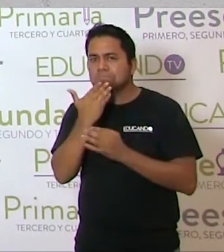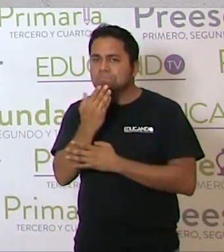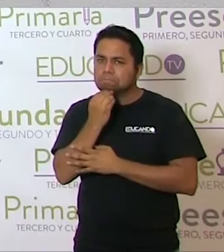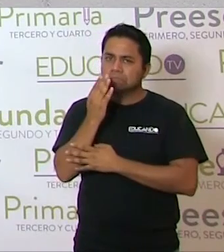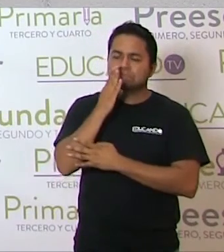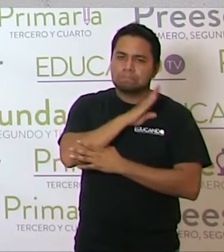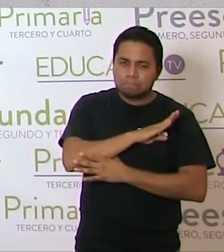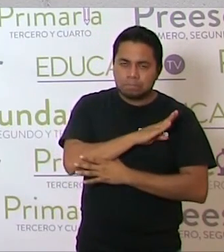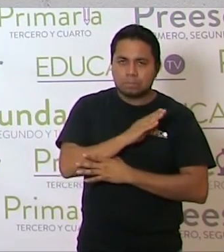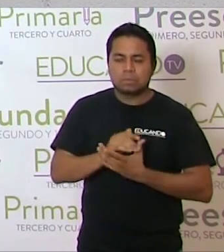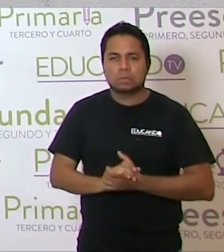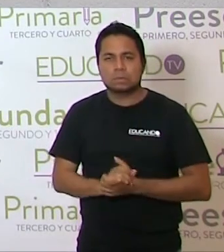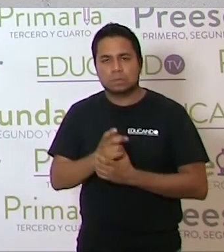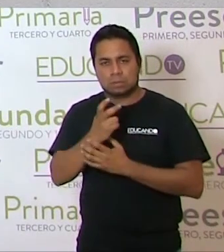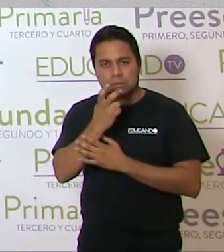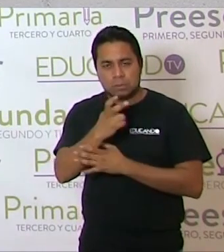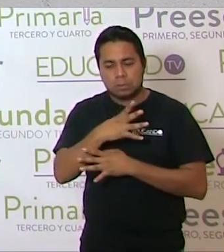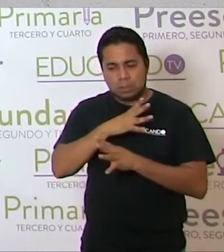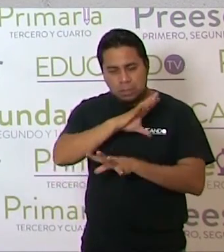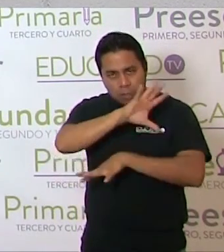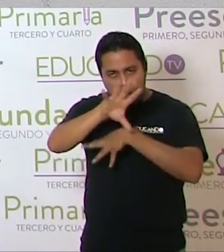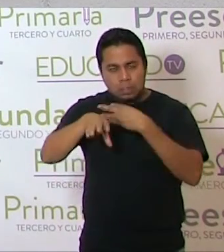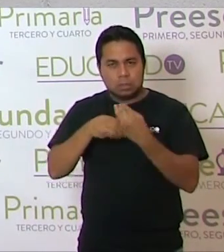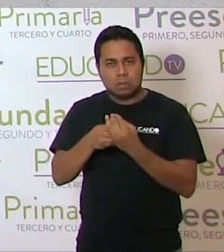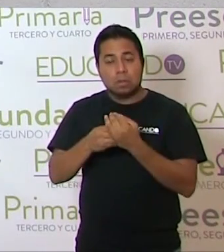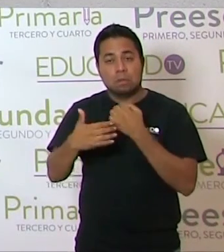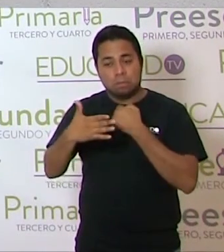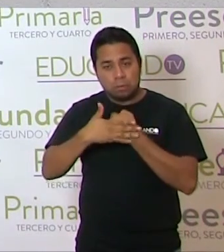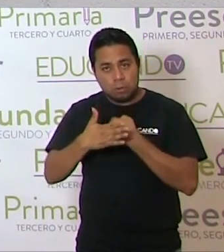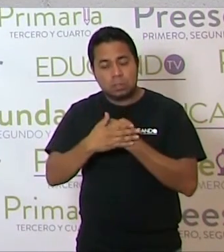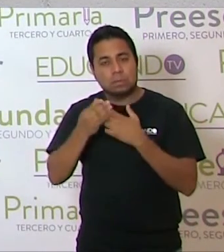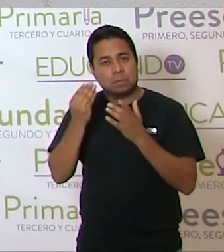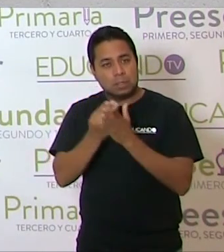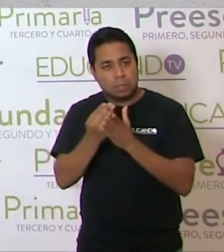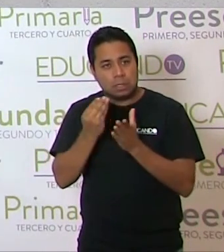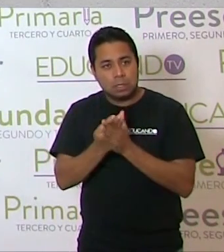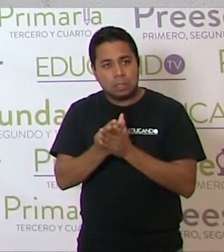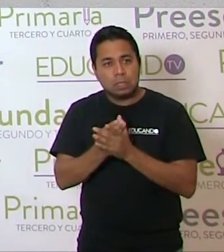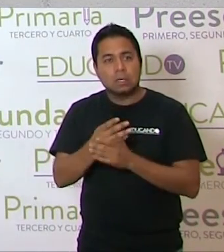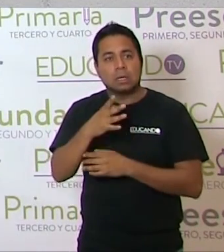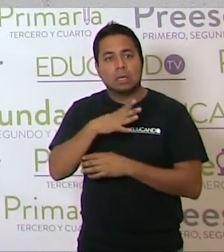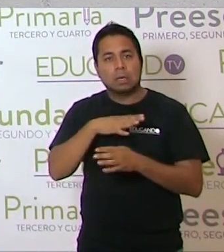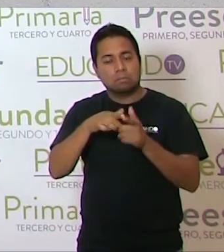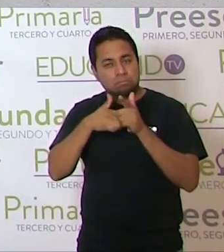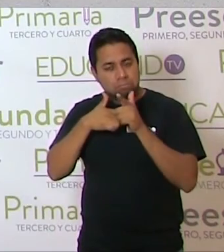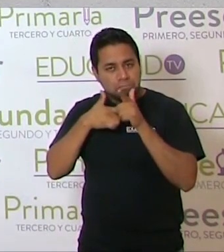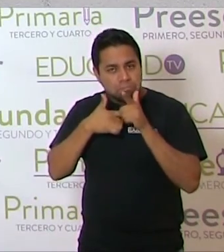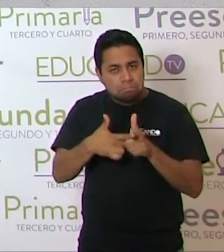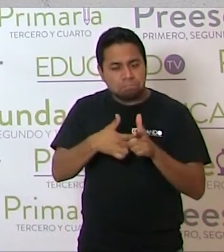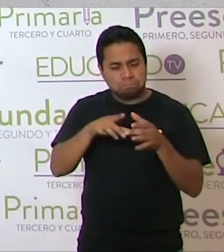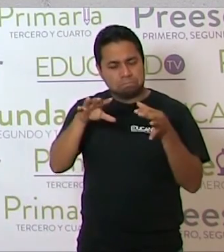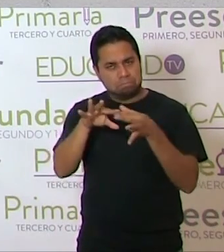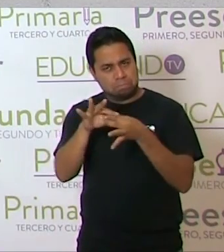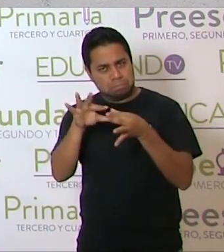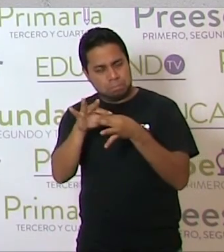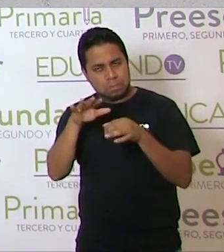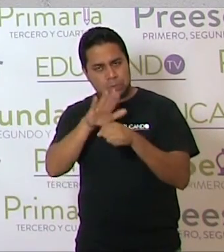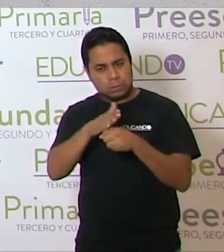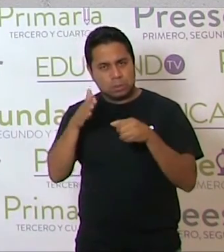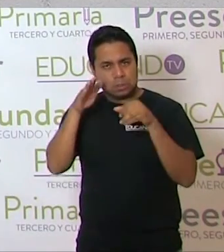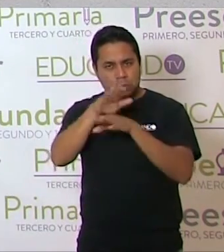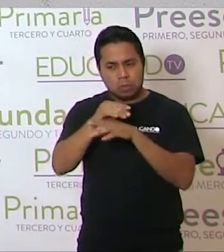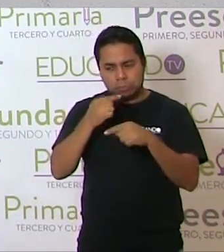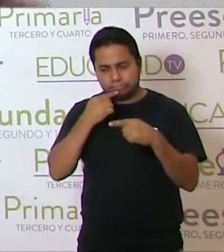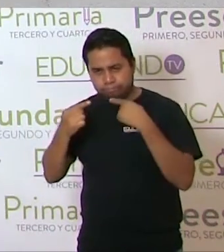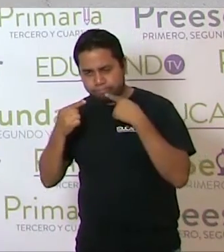por mi parte esto va a ser todo en la próxima sesión vamos a seguir viendo un poco más acerca del panel